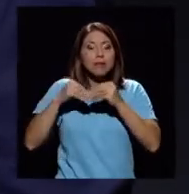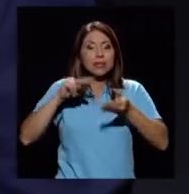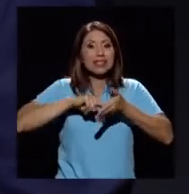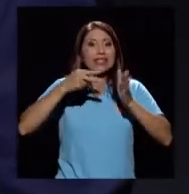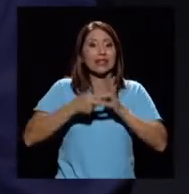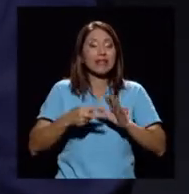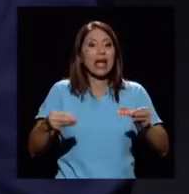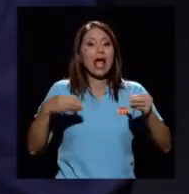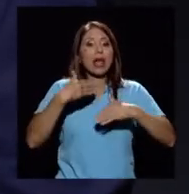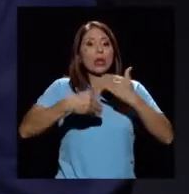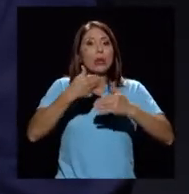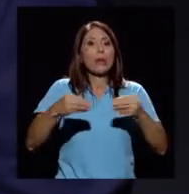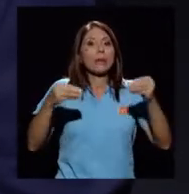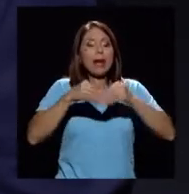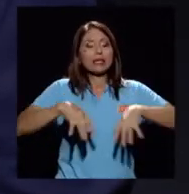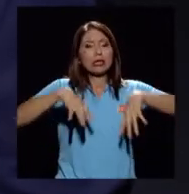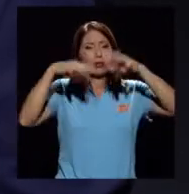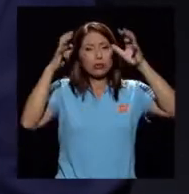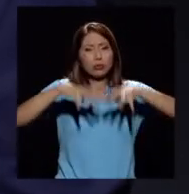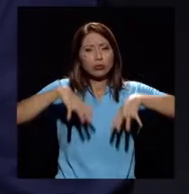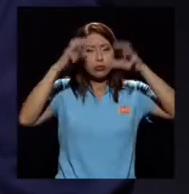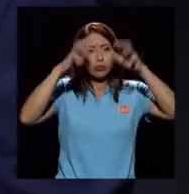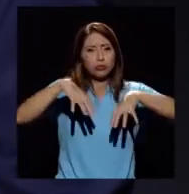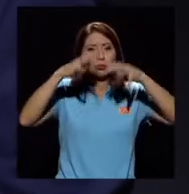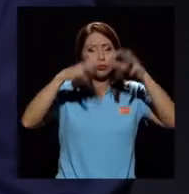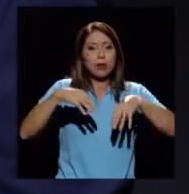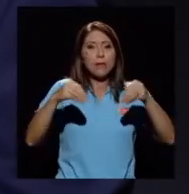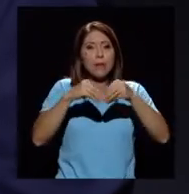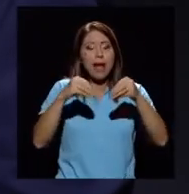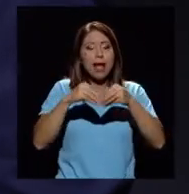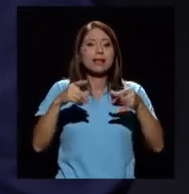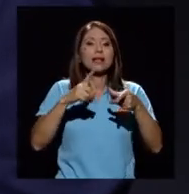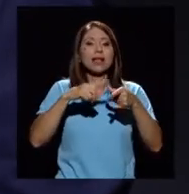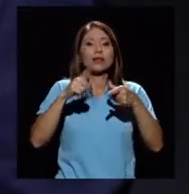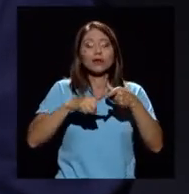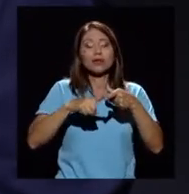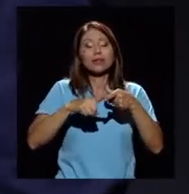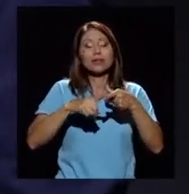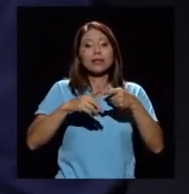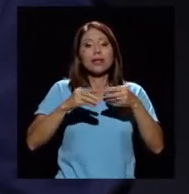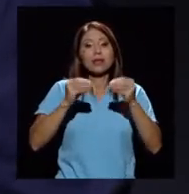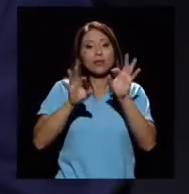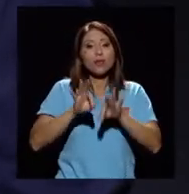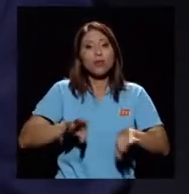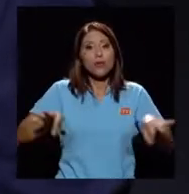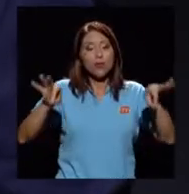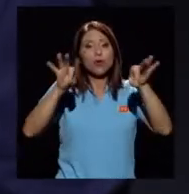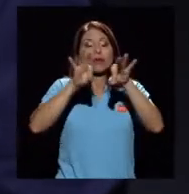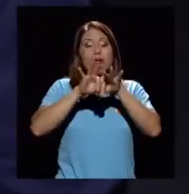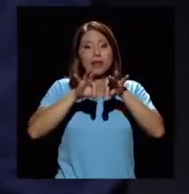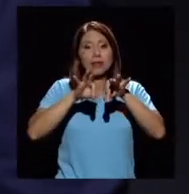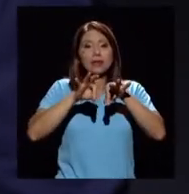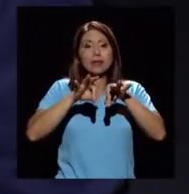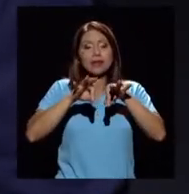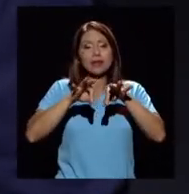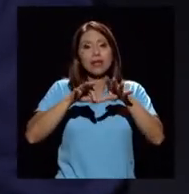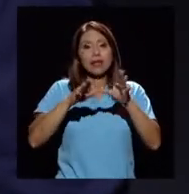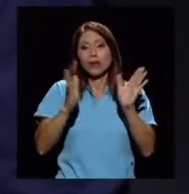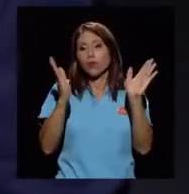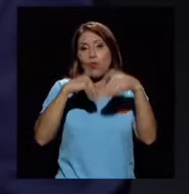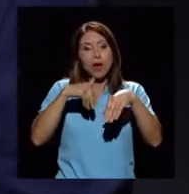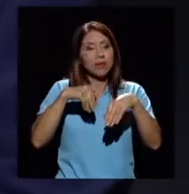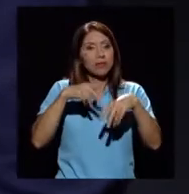jugar las áreas protegidas es muy importante para reducir los daños que puede tener esto sobre